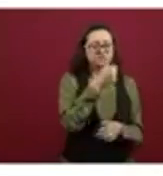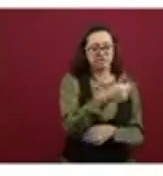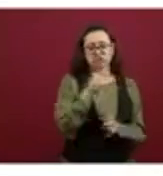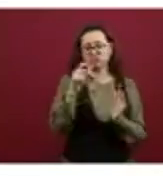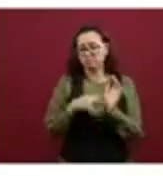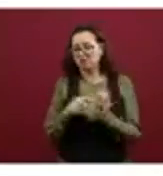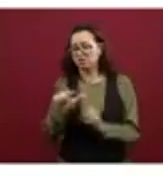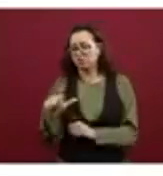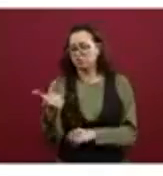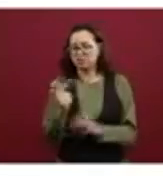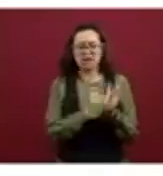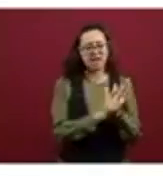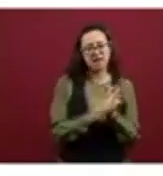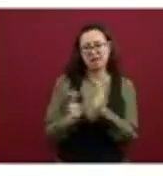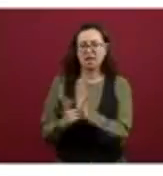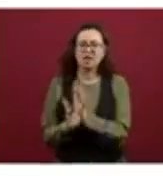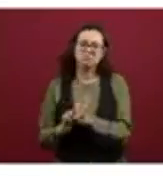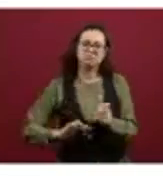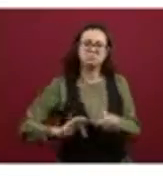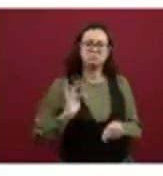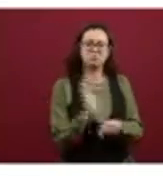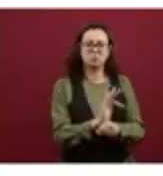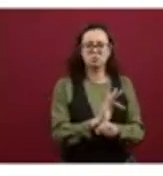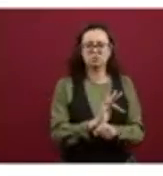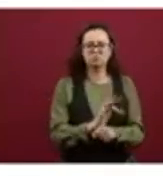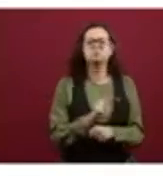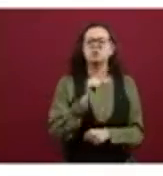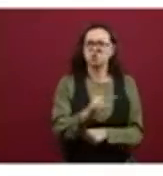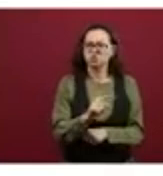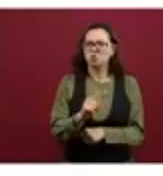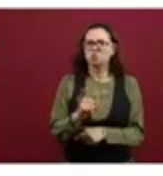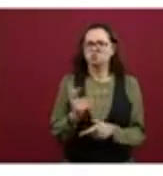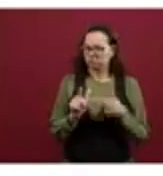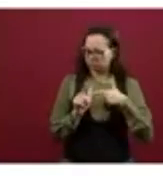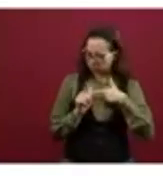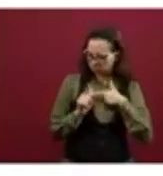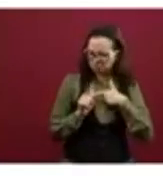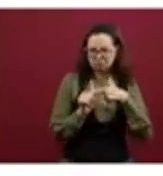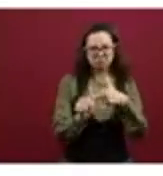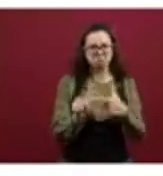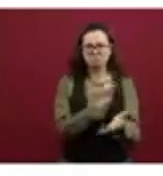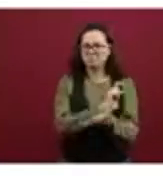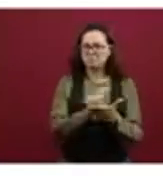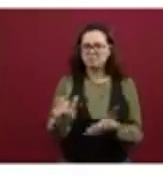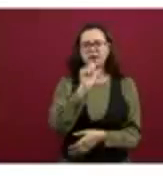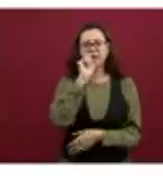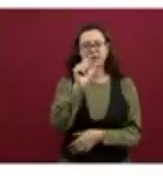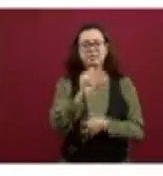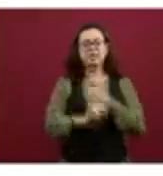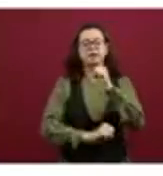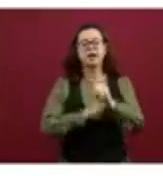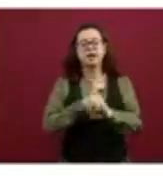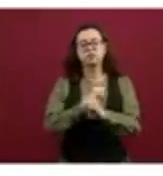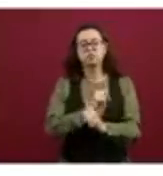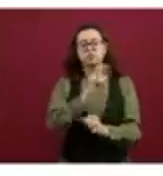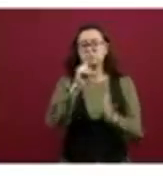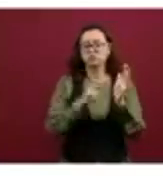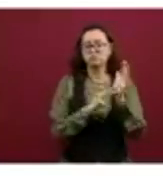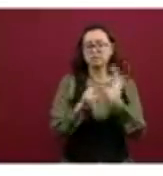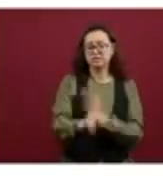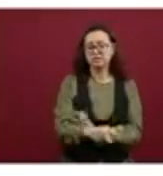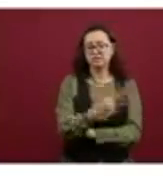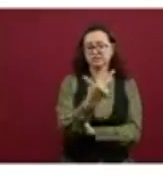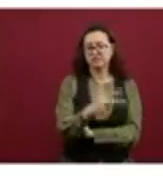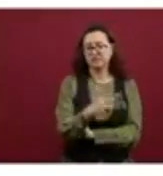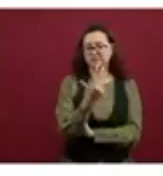Ley de Ingresos del 2012. Repitieron la situación. En 2013, que es con el decreto del